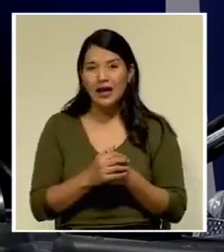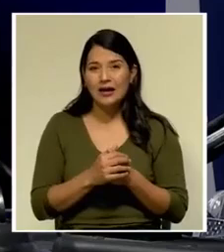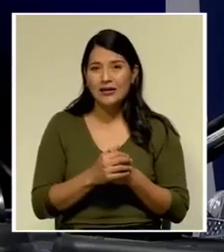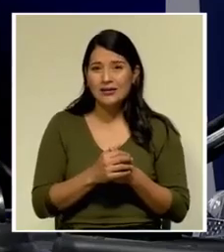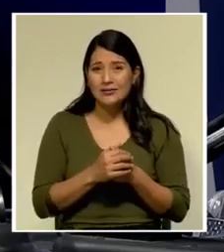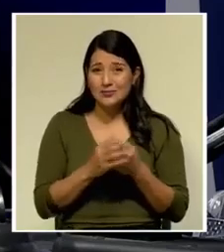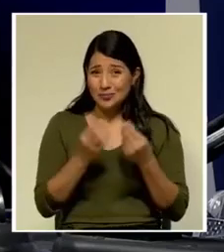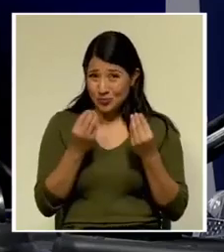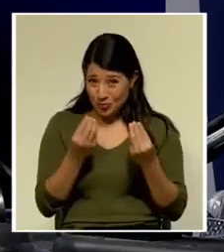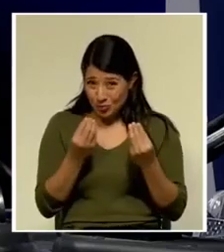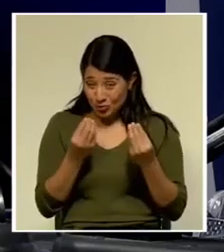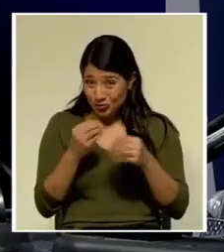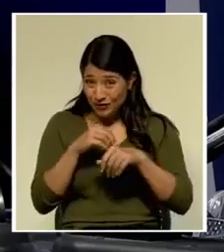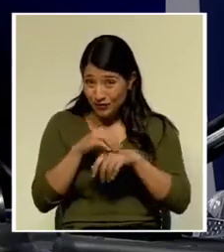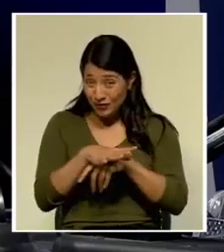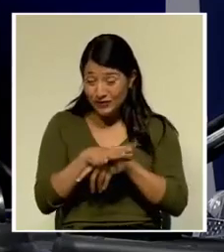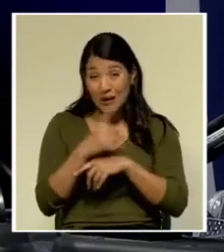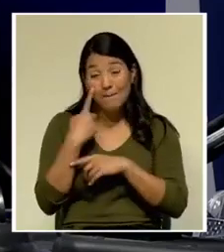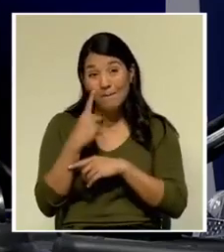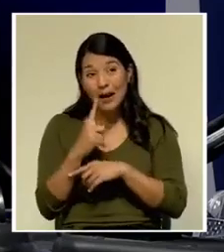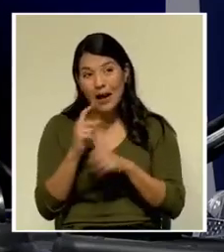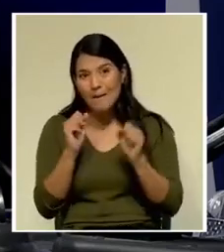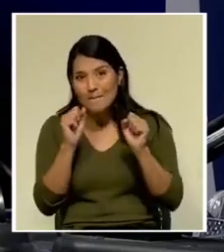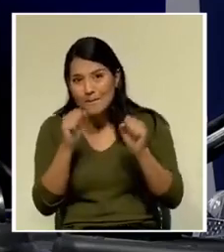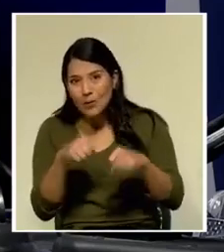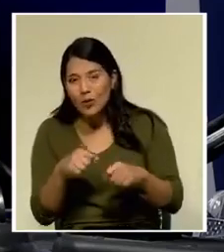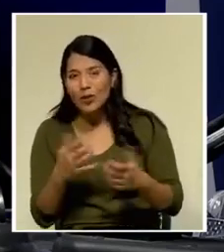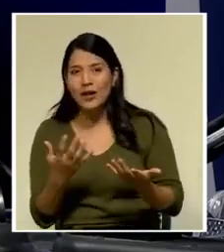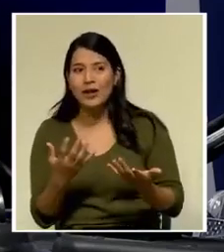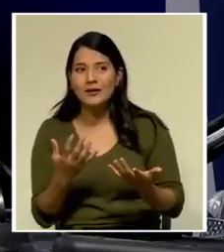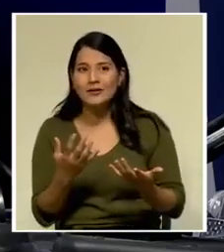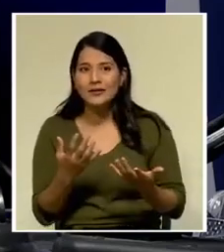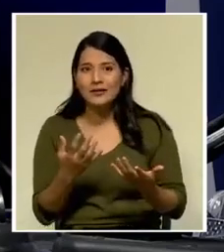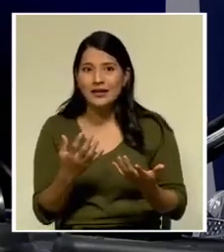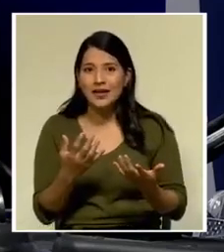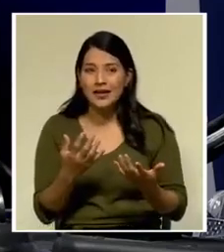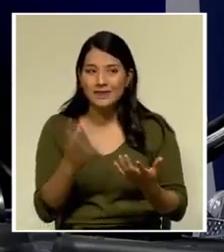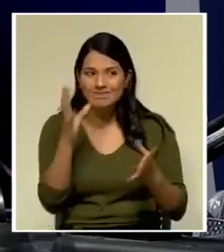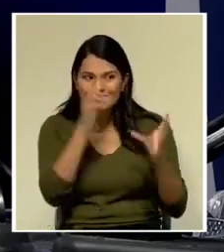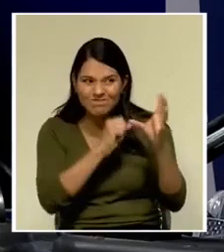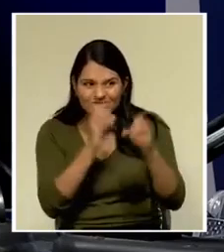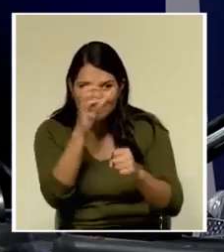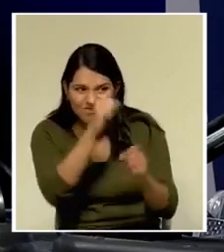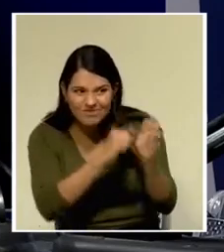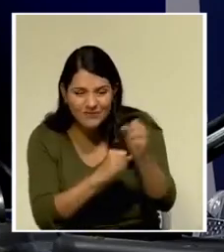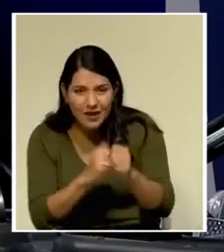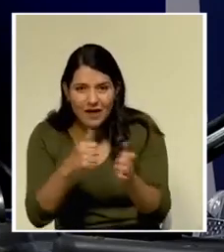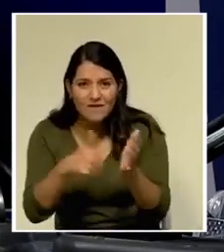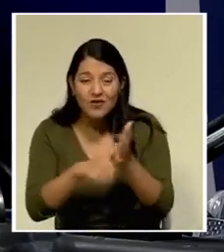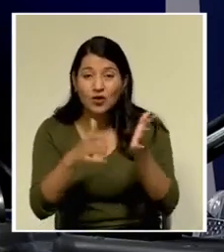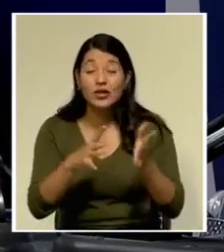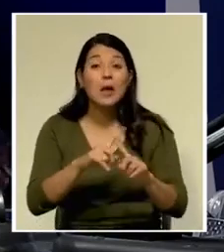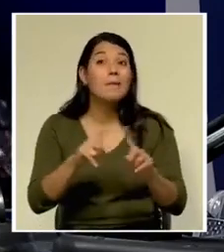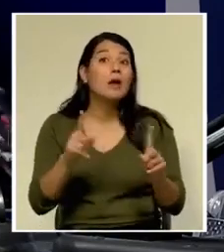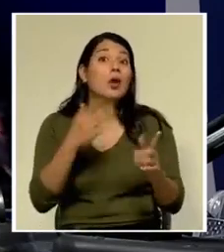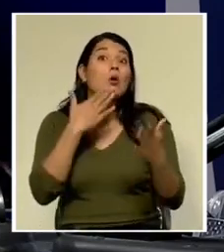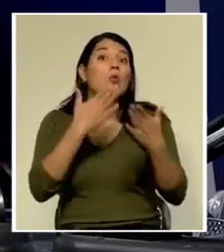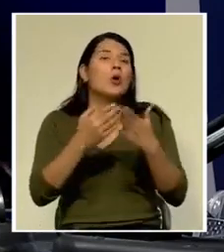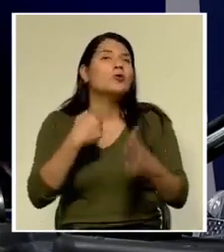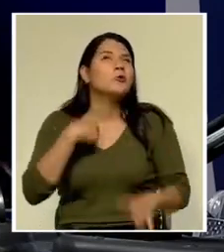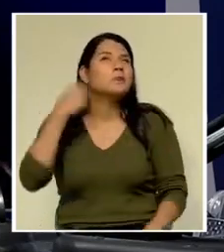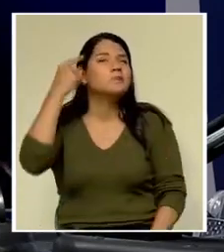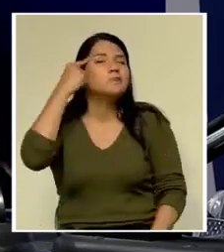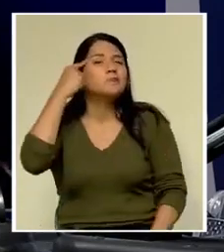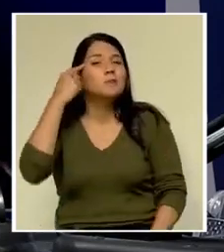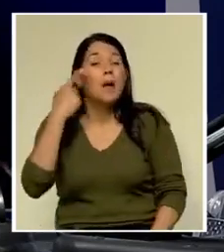para capturar a esos votantes o desencantarlos aún más. Pero bueno, me quedo con la idea